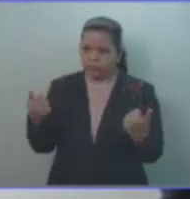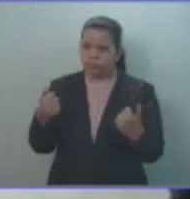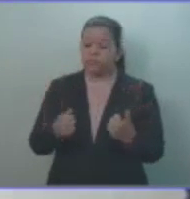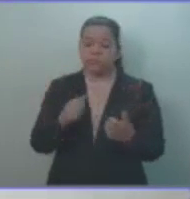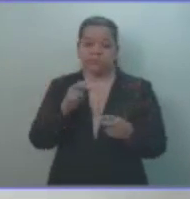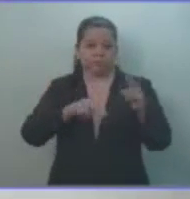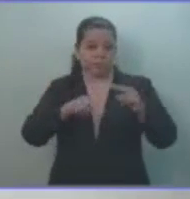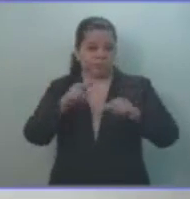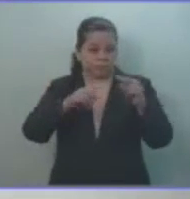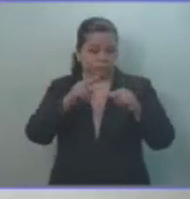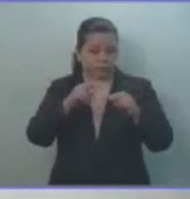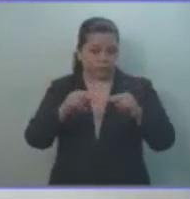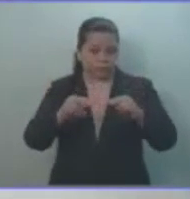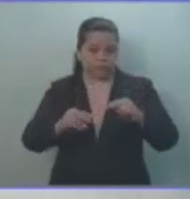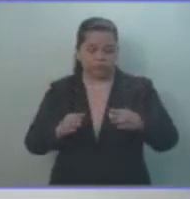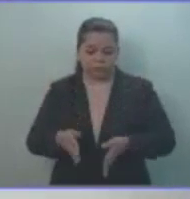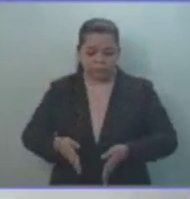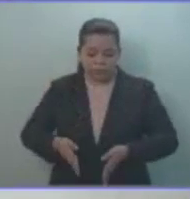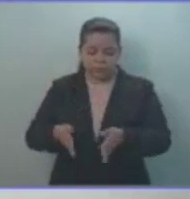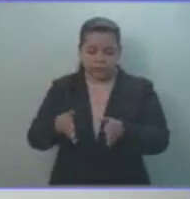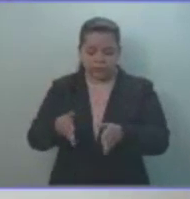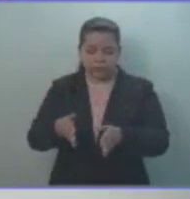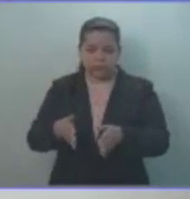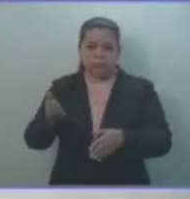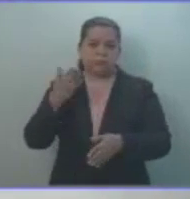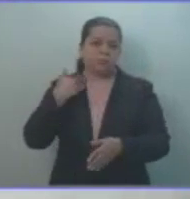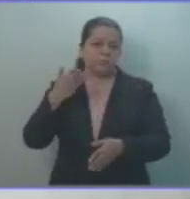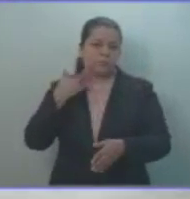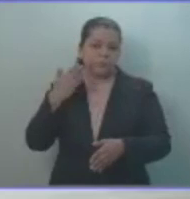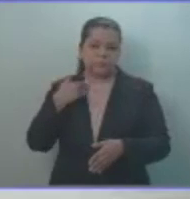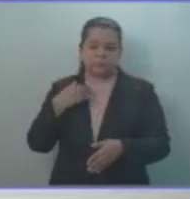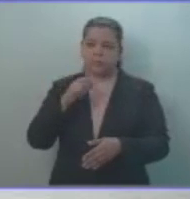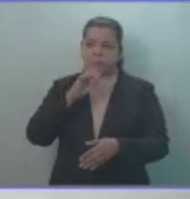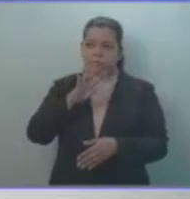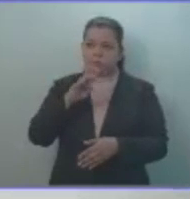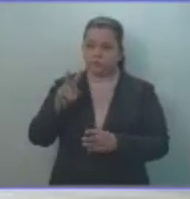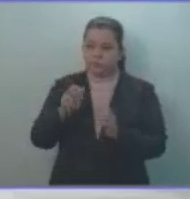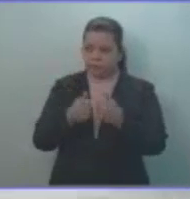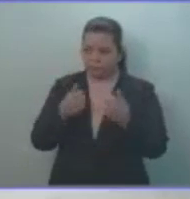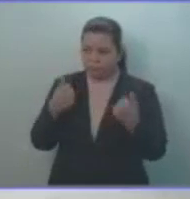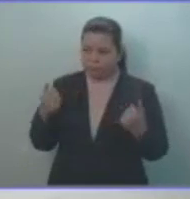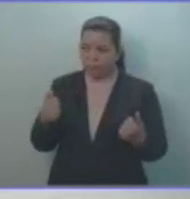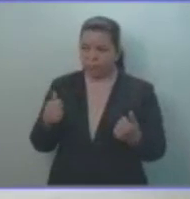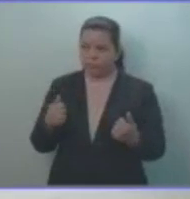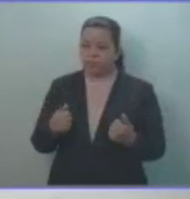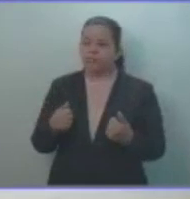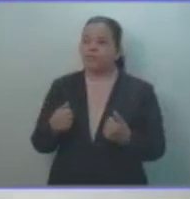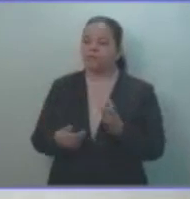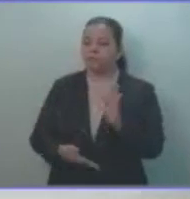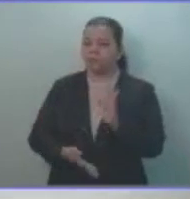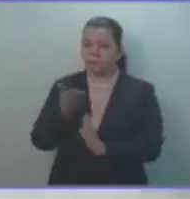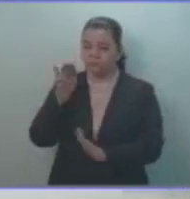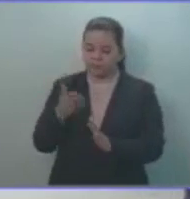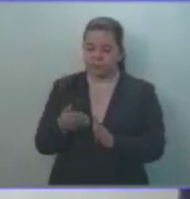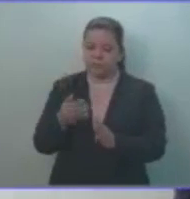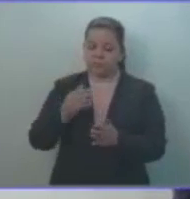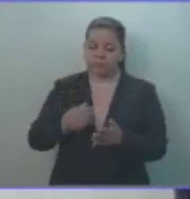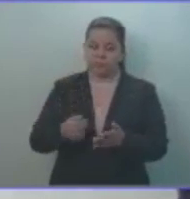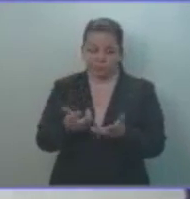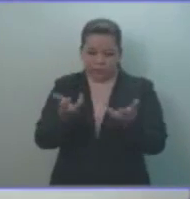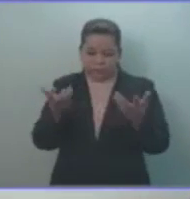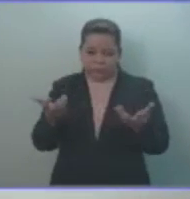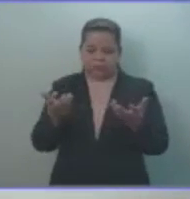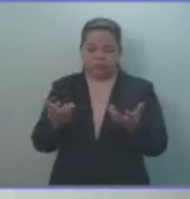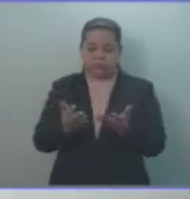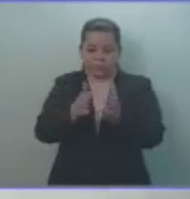la construcción del bypass en la ciudad de San Miguel por 42 millones, la ampliación del Centro Penal de Izalco